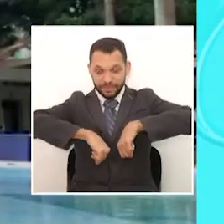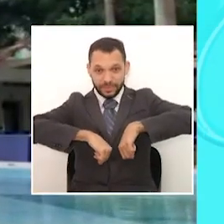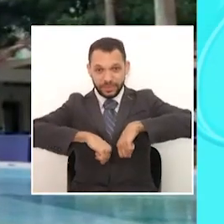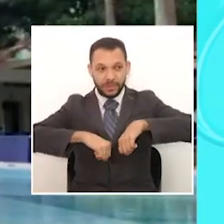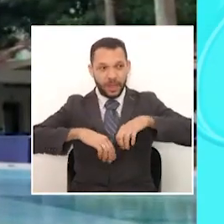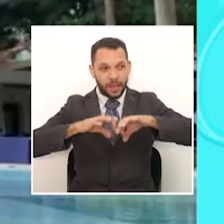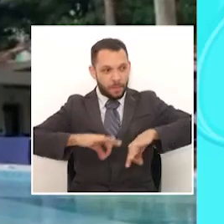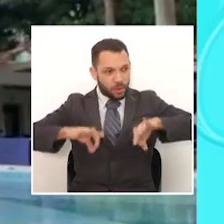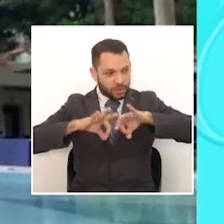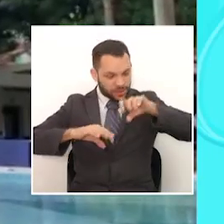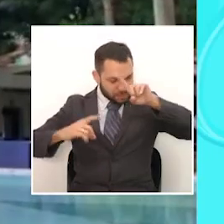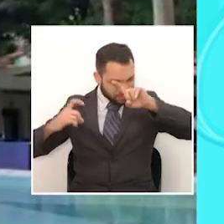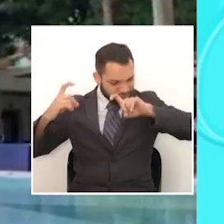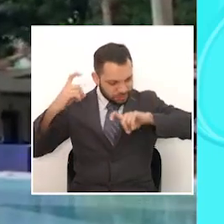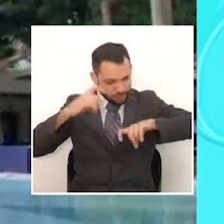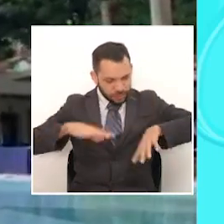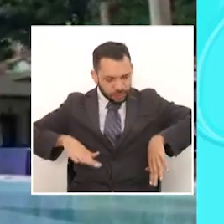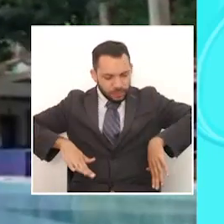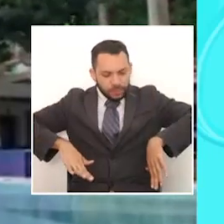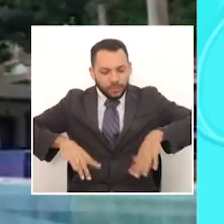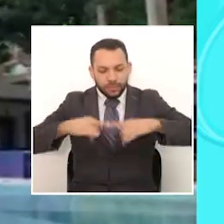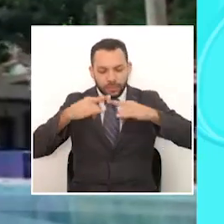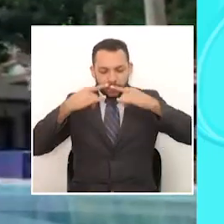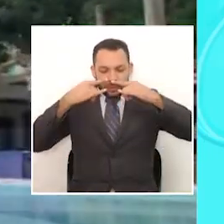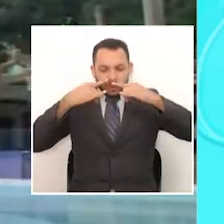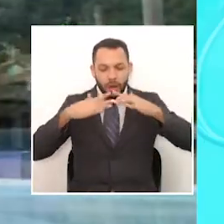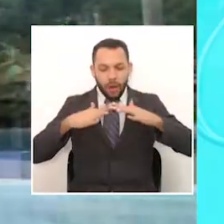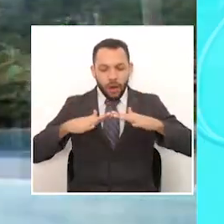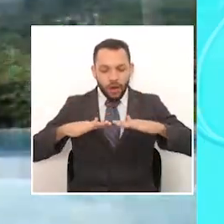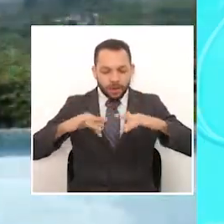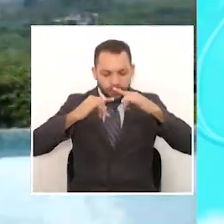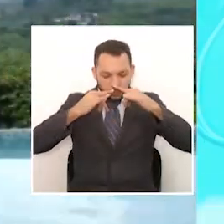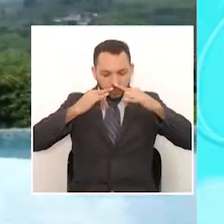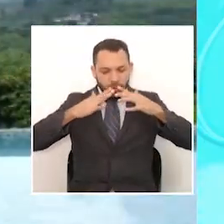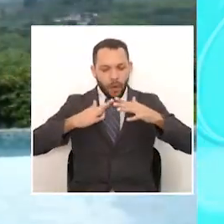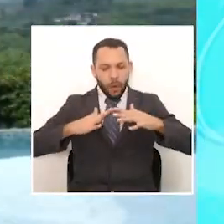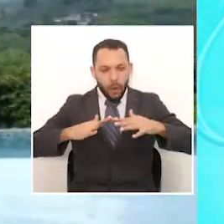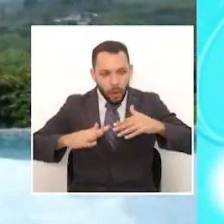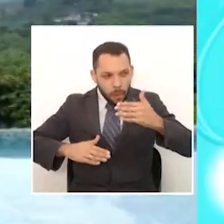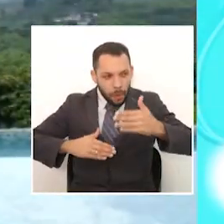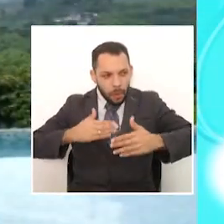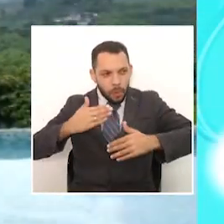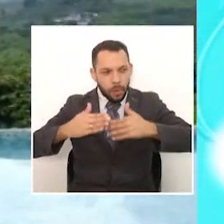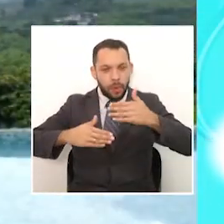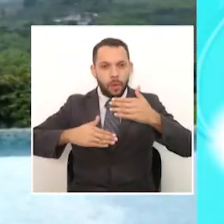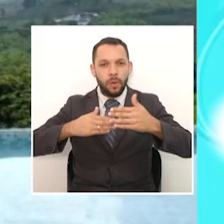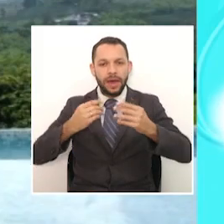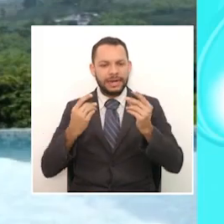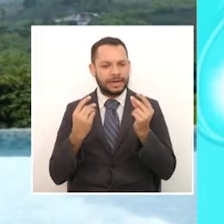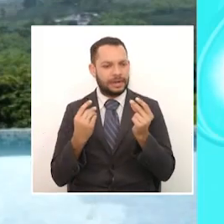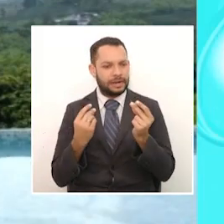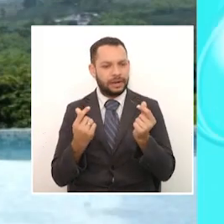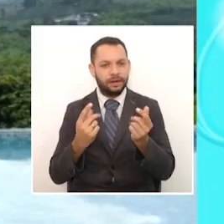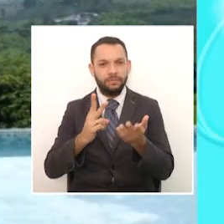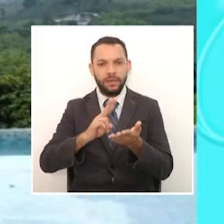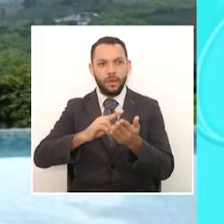concentrados, botan el aire y van levantando, muy rectos,